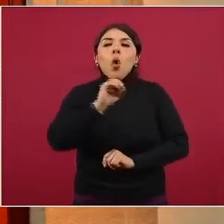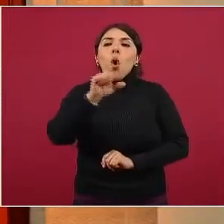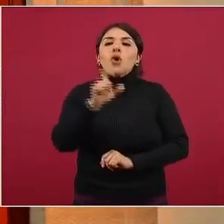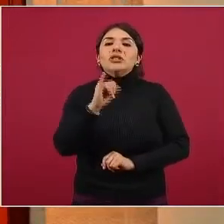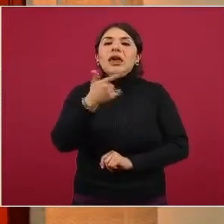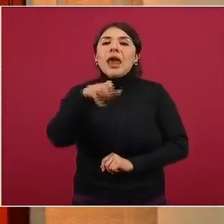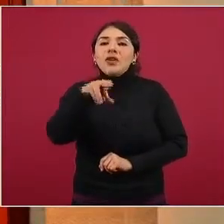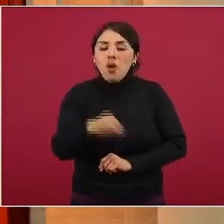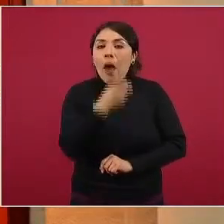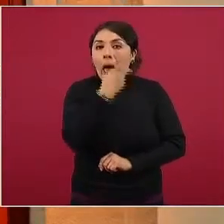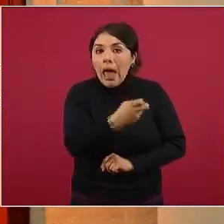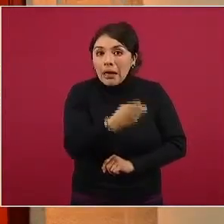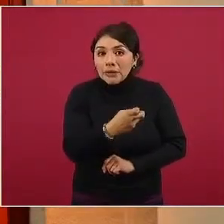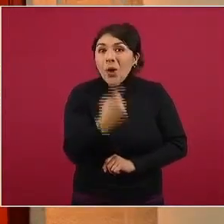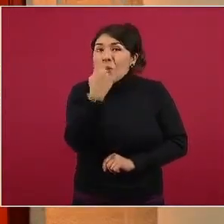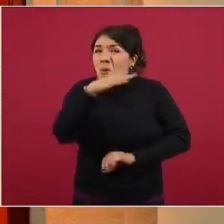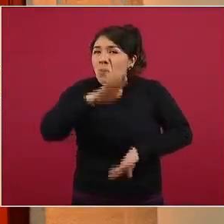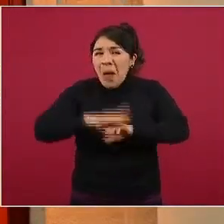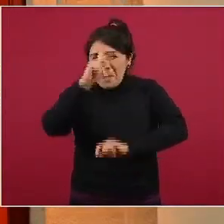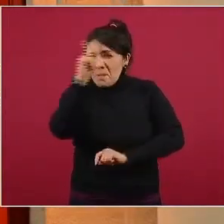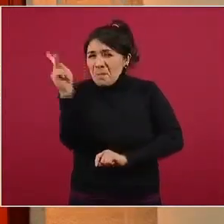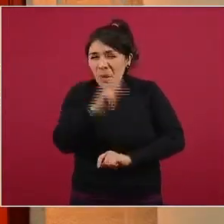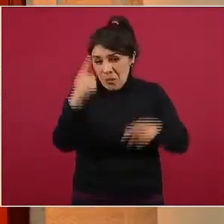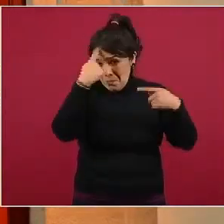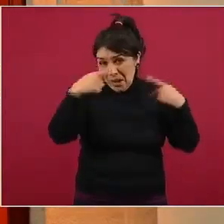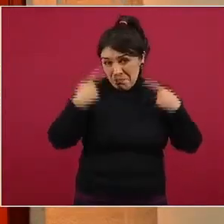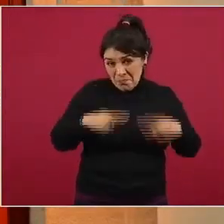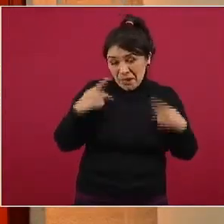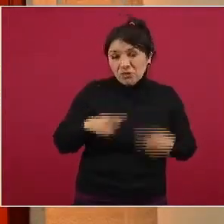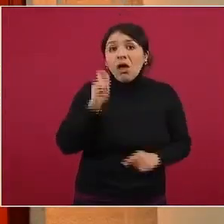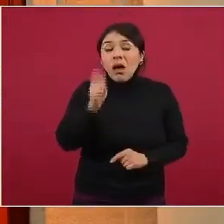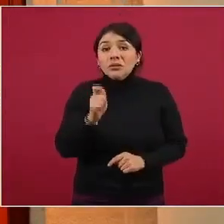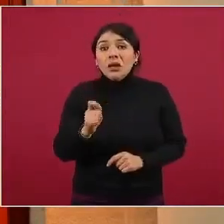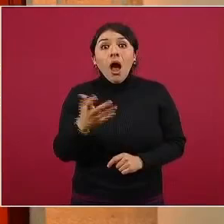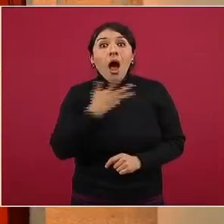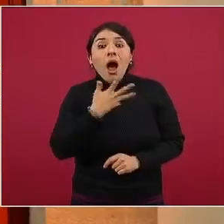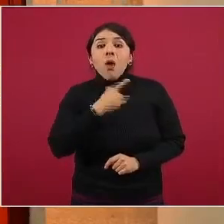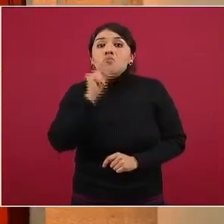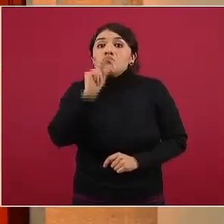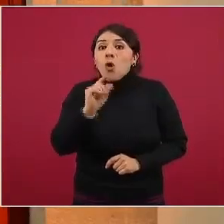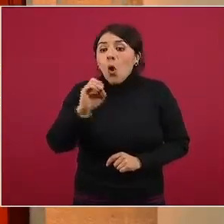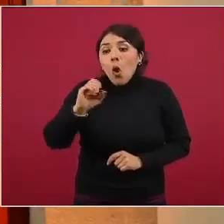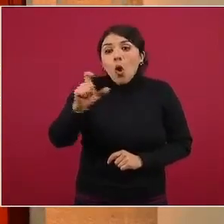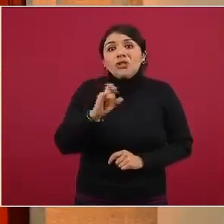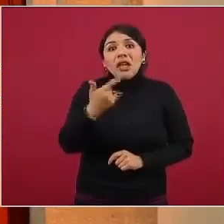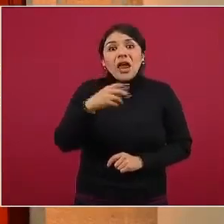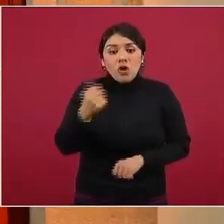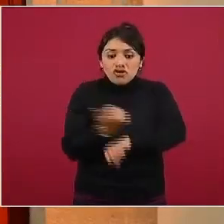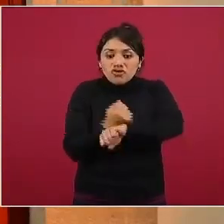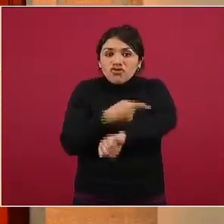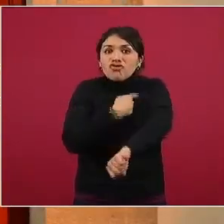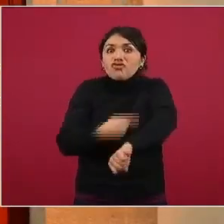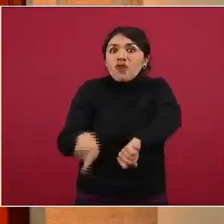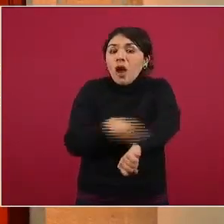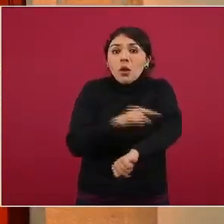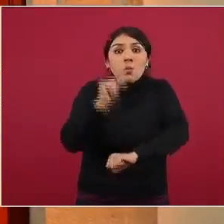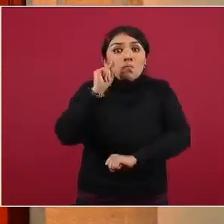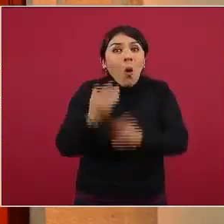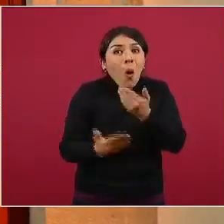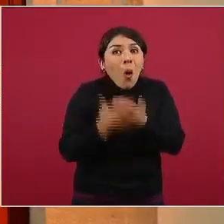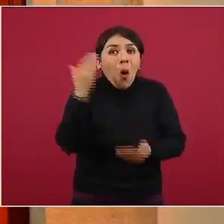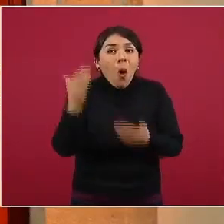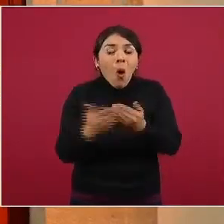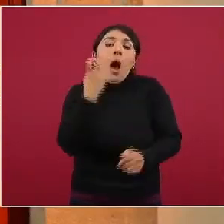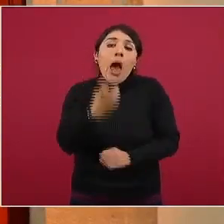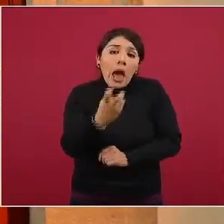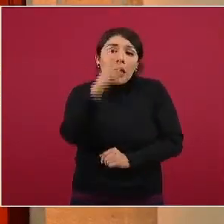los factores que más complica a las personas es tener poco oxígeno. El oxígeno pues claramente es vital para todas las células